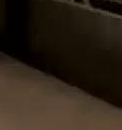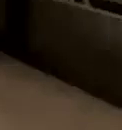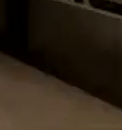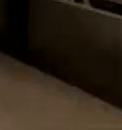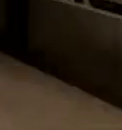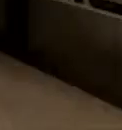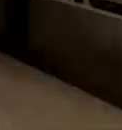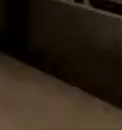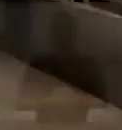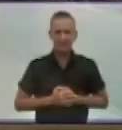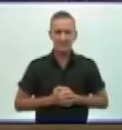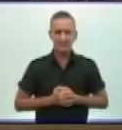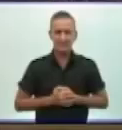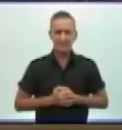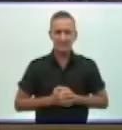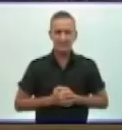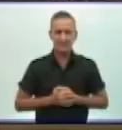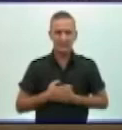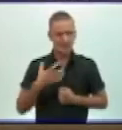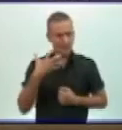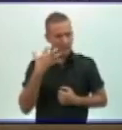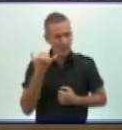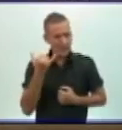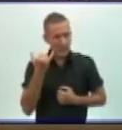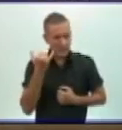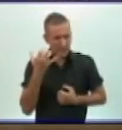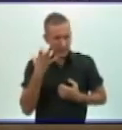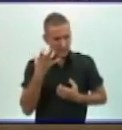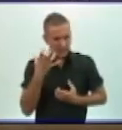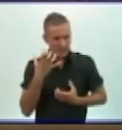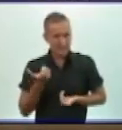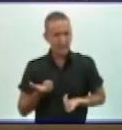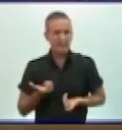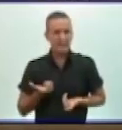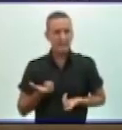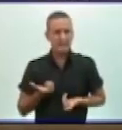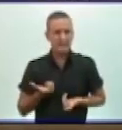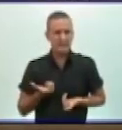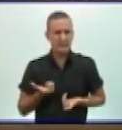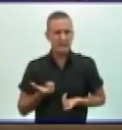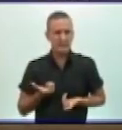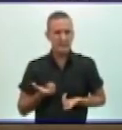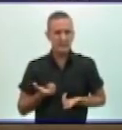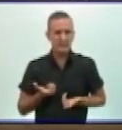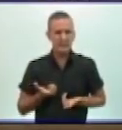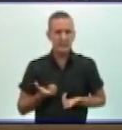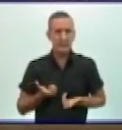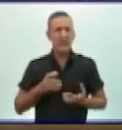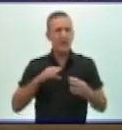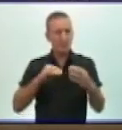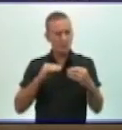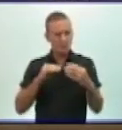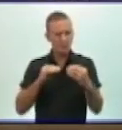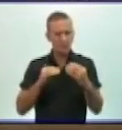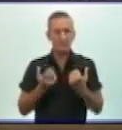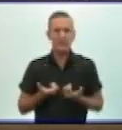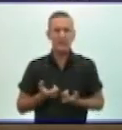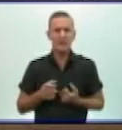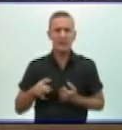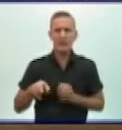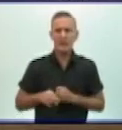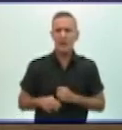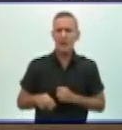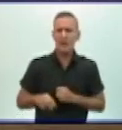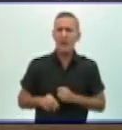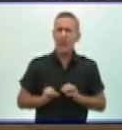Hay algo interesante y era que tocábamos ahorita el tema de Fran País. Teniendo en cuenta todo esto que hemos conversado, a Víctor en específico, en una